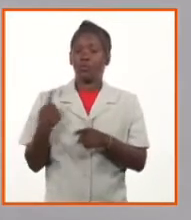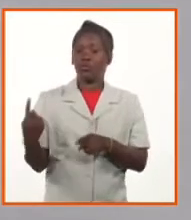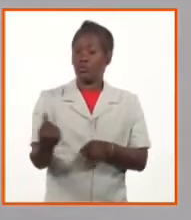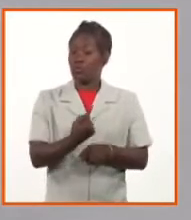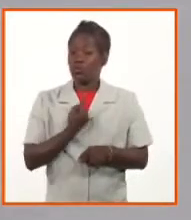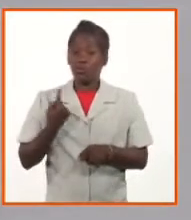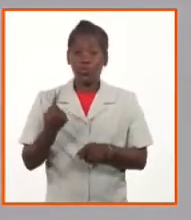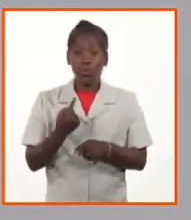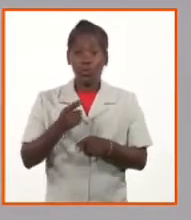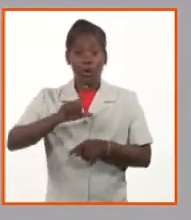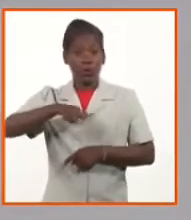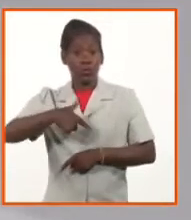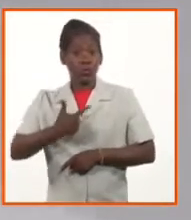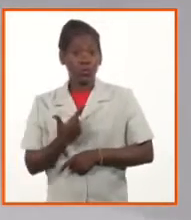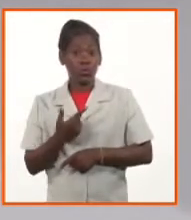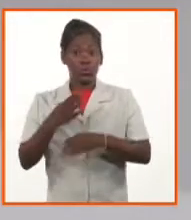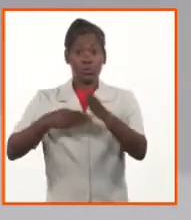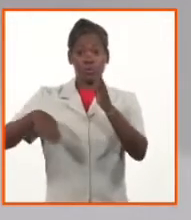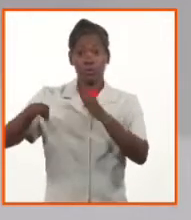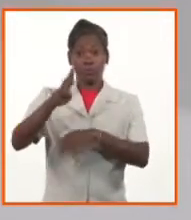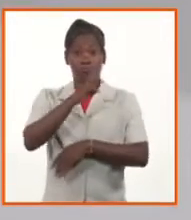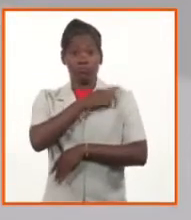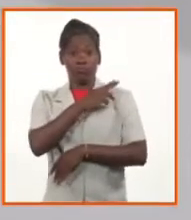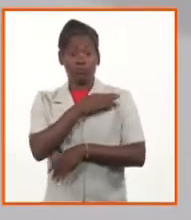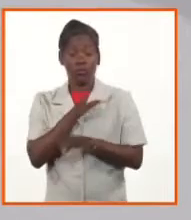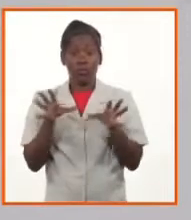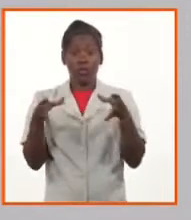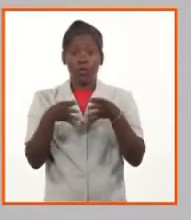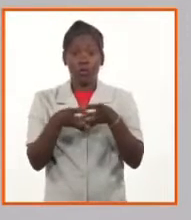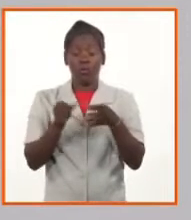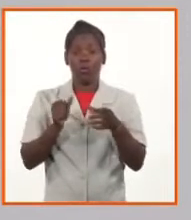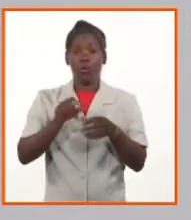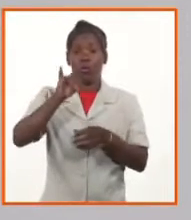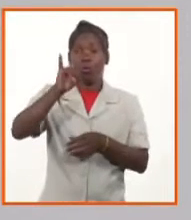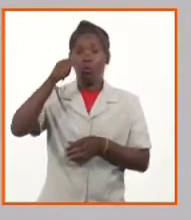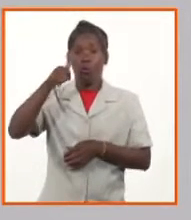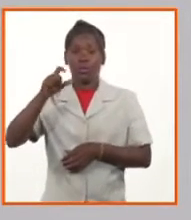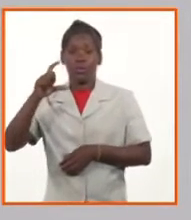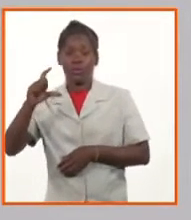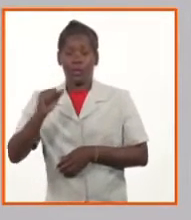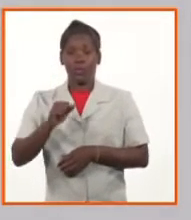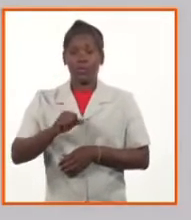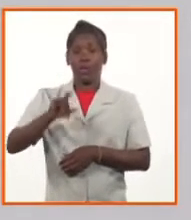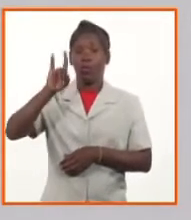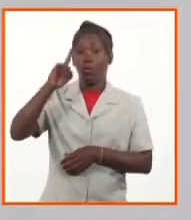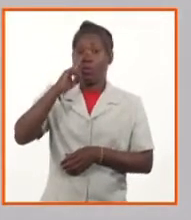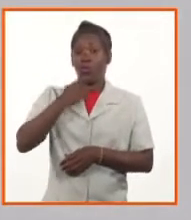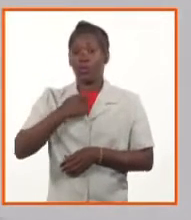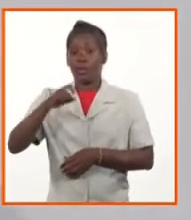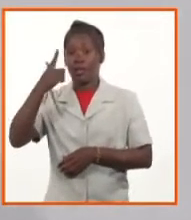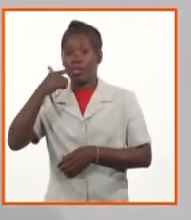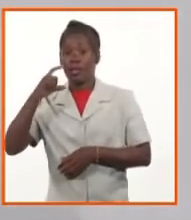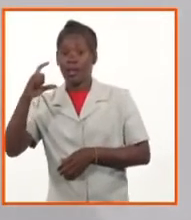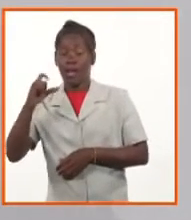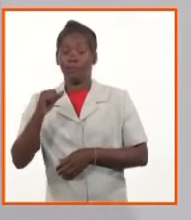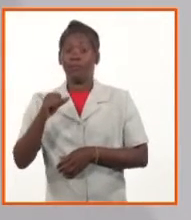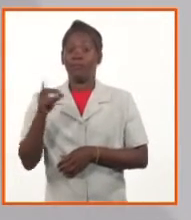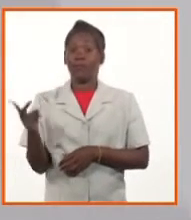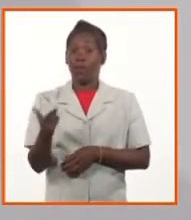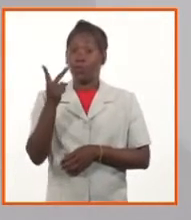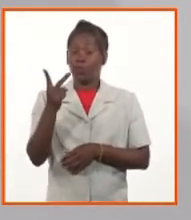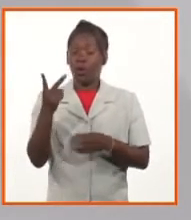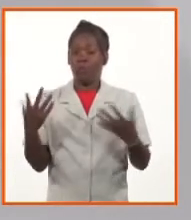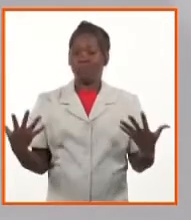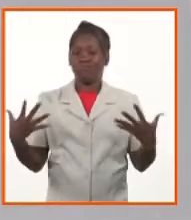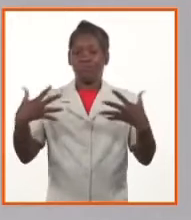de la cultura, el acompañamiento de la Unión de Jóvenes Comunistas, el acompañamiento de la UNIAC es fundamental para todo lo que está haciendo la Asociación Hermanos Saiz. Y por